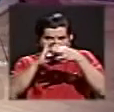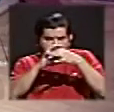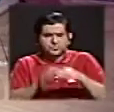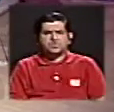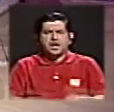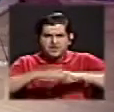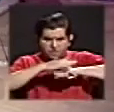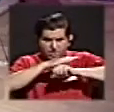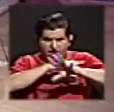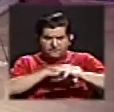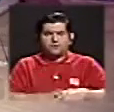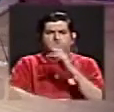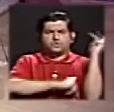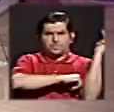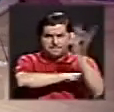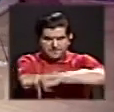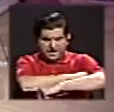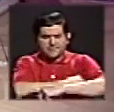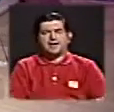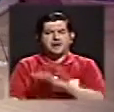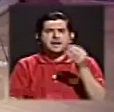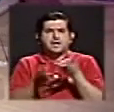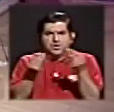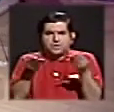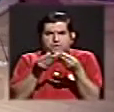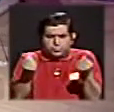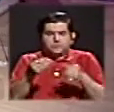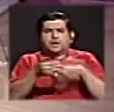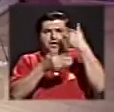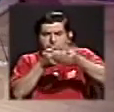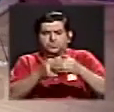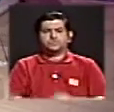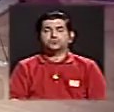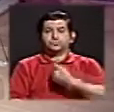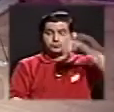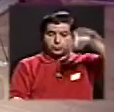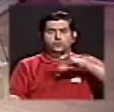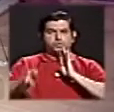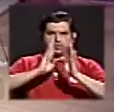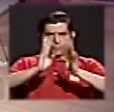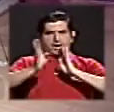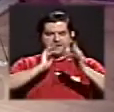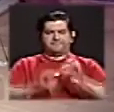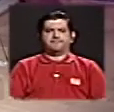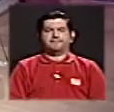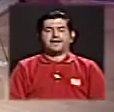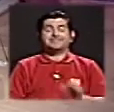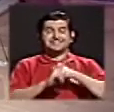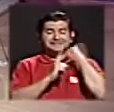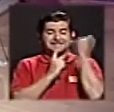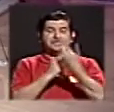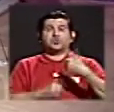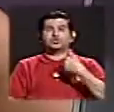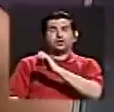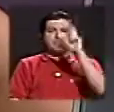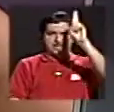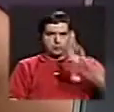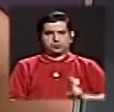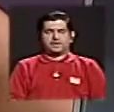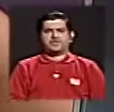el aborto y la penalización y sus consecuencias, vamos a conversar hoy sobre la situación en Costa